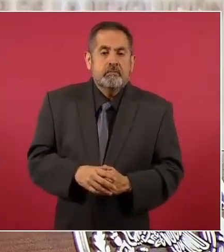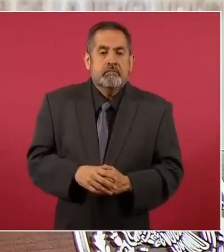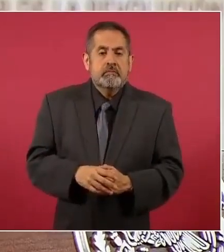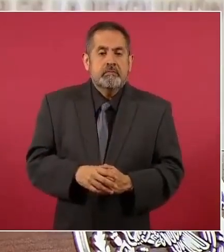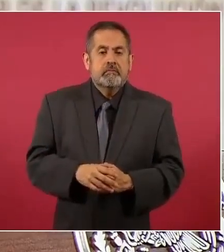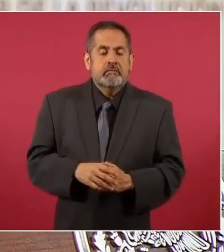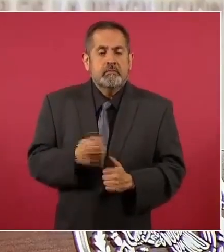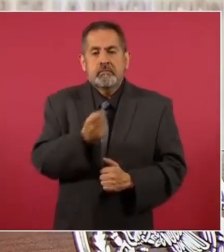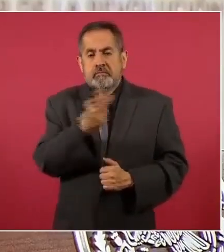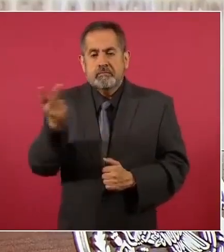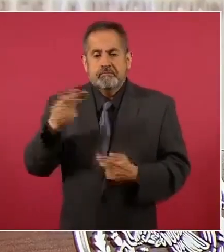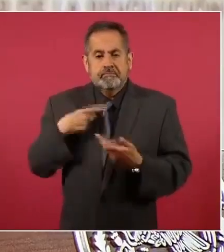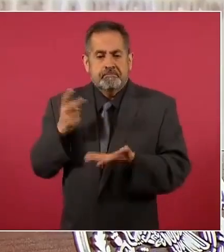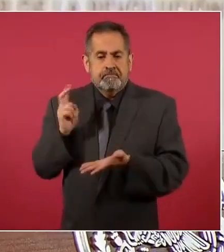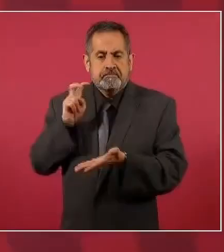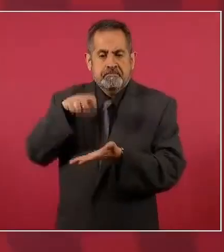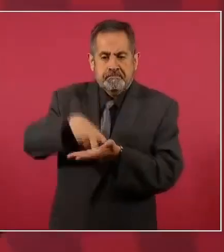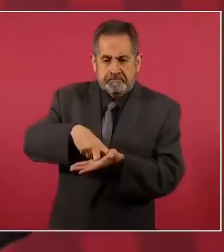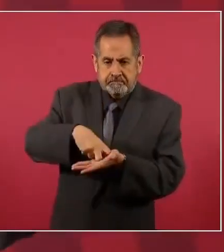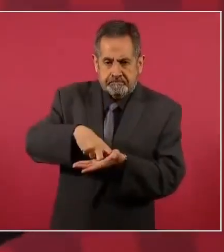se hincan